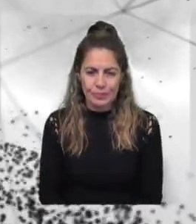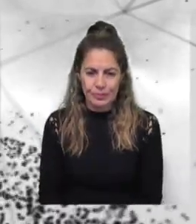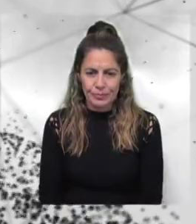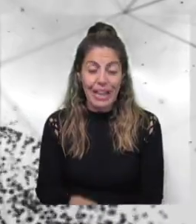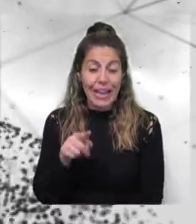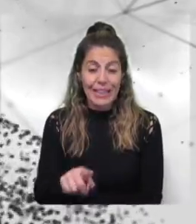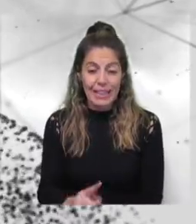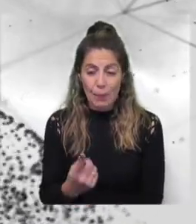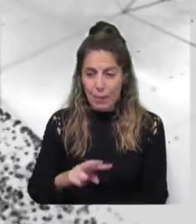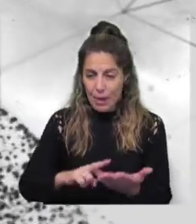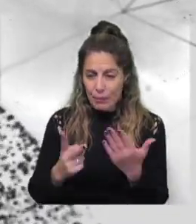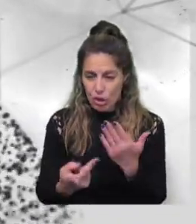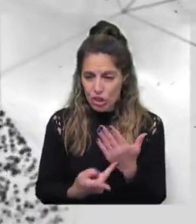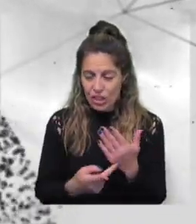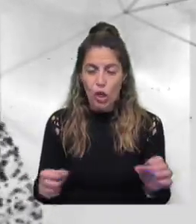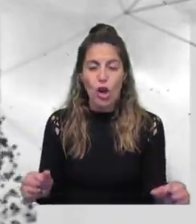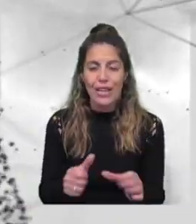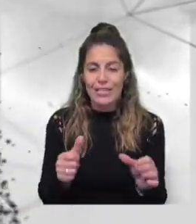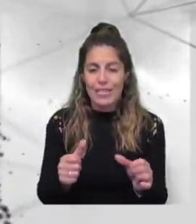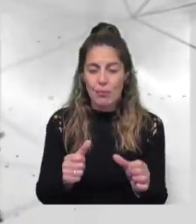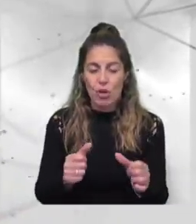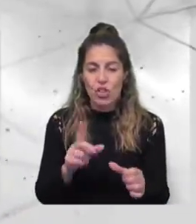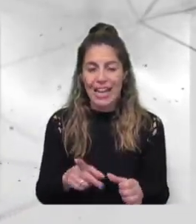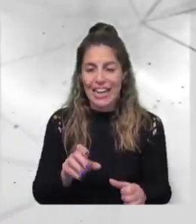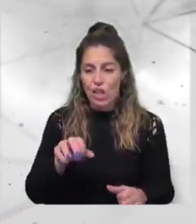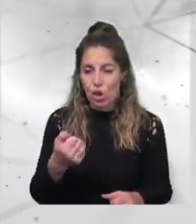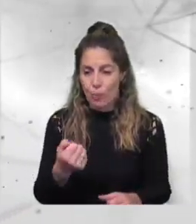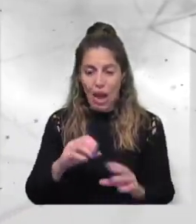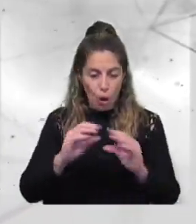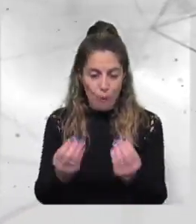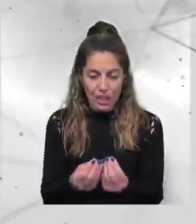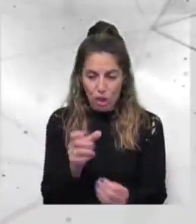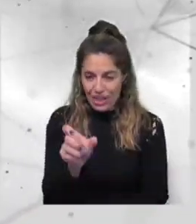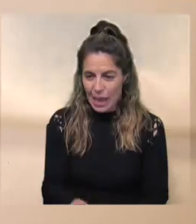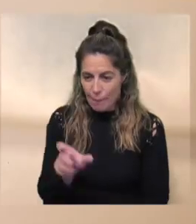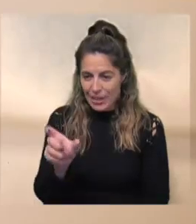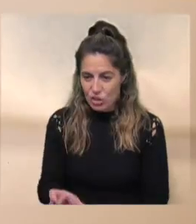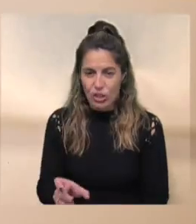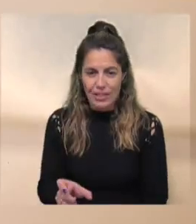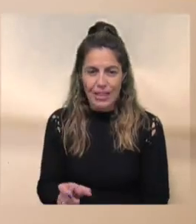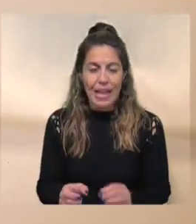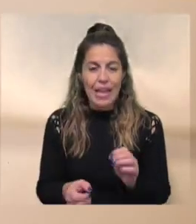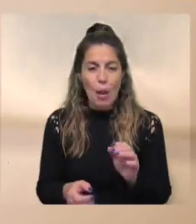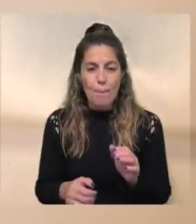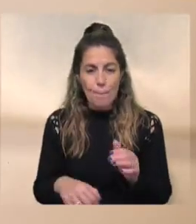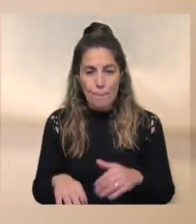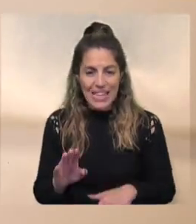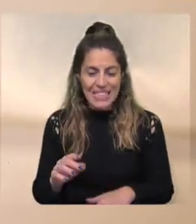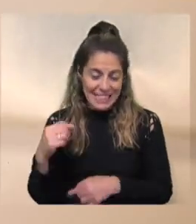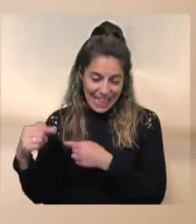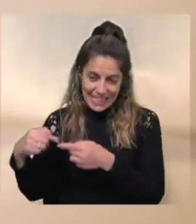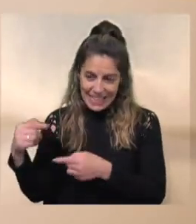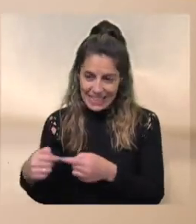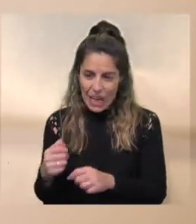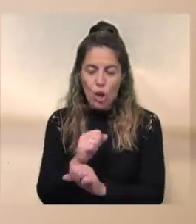En este primer proyecto hicimos el genoma completo de todos estos individuos y en la parte más poblacional, más de ancestría, lo